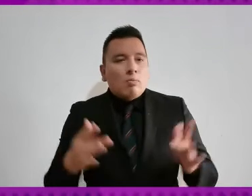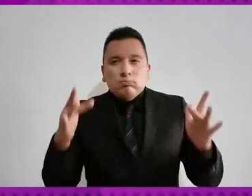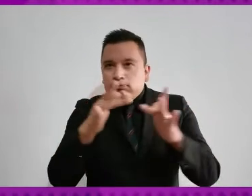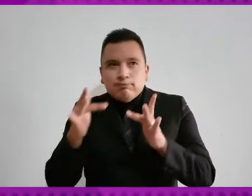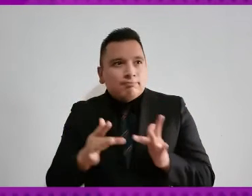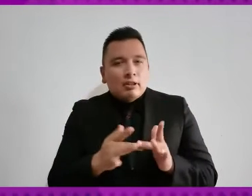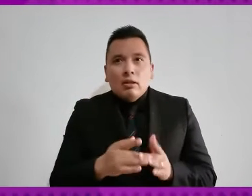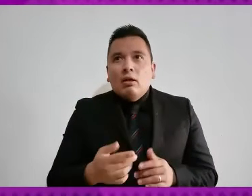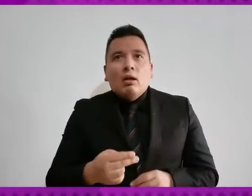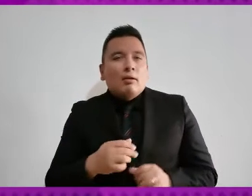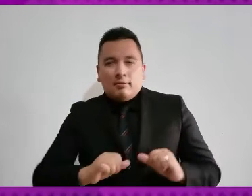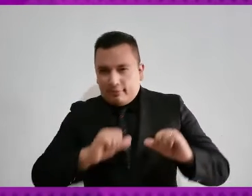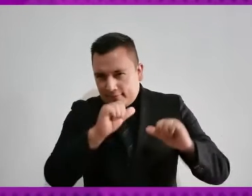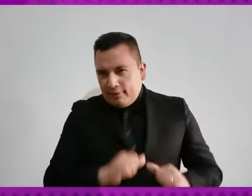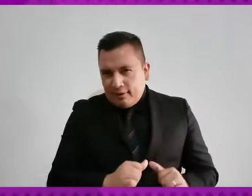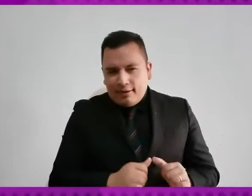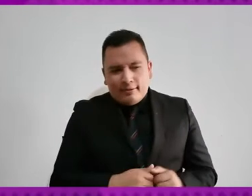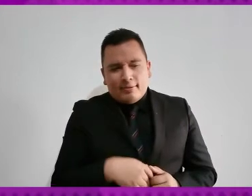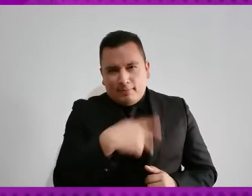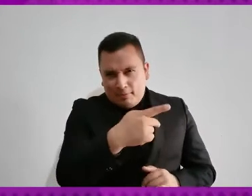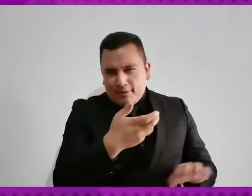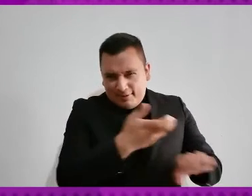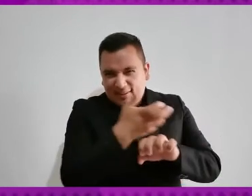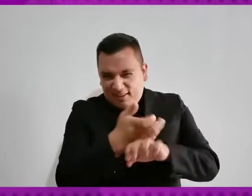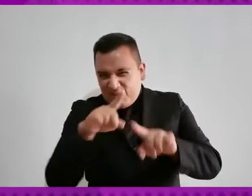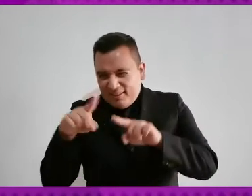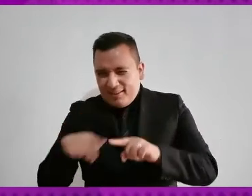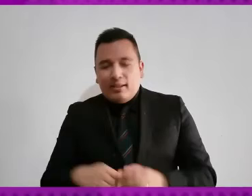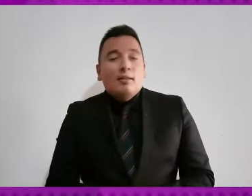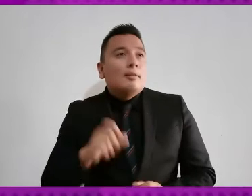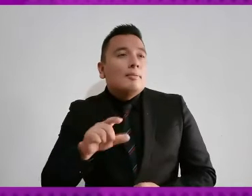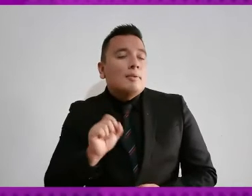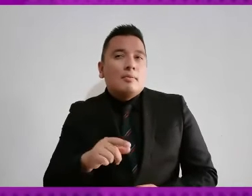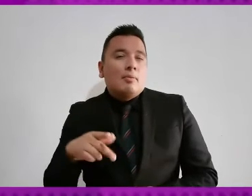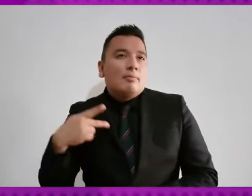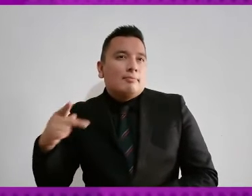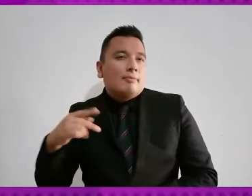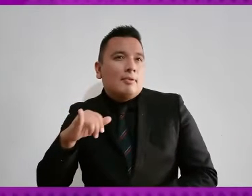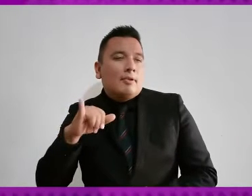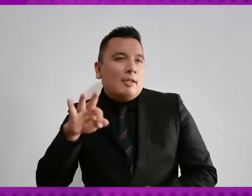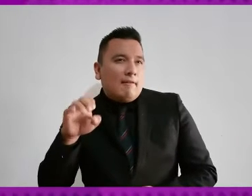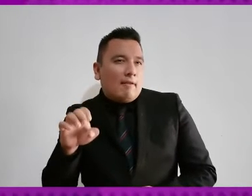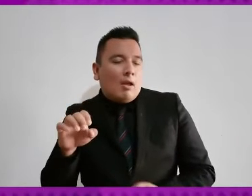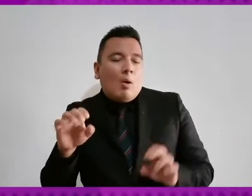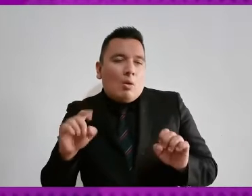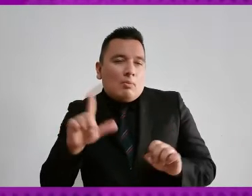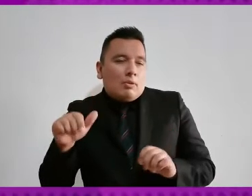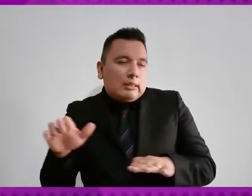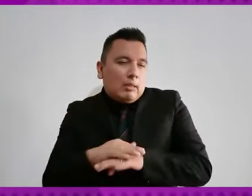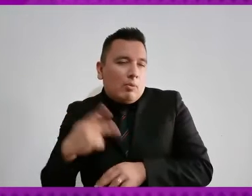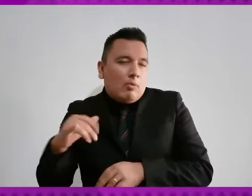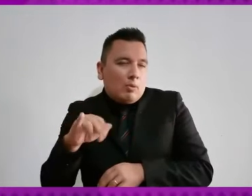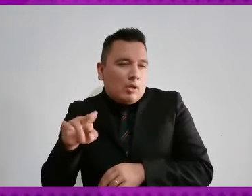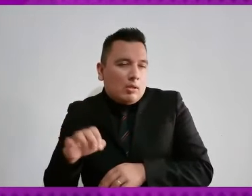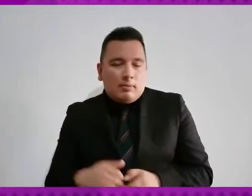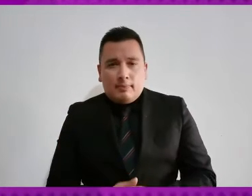entrelazó entre las autoridades electorales locales en los estados y el Instituto en su momento Federal Electoral, y se transformó a